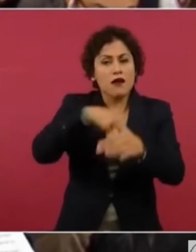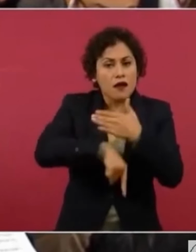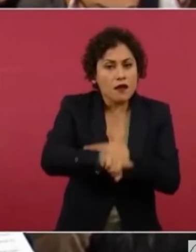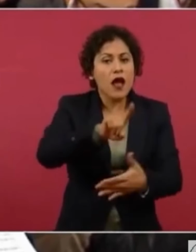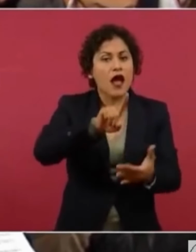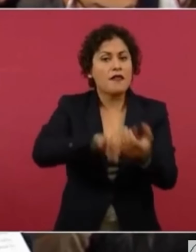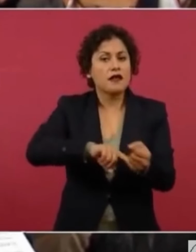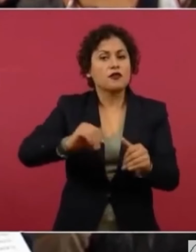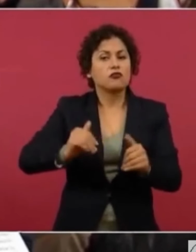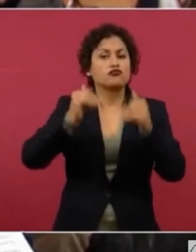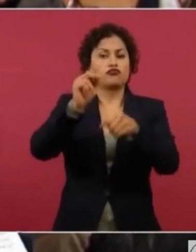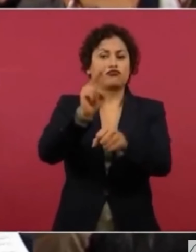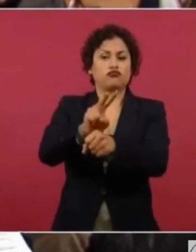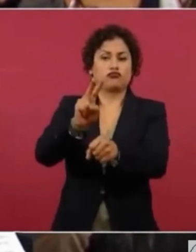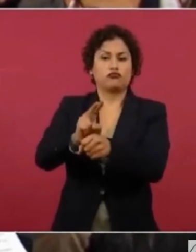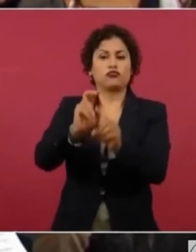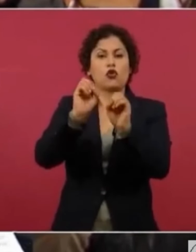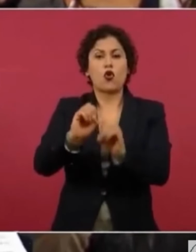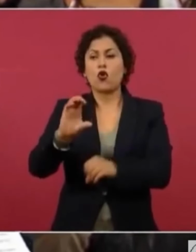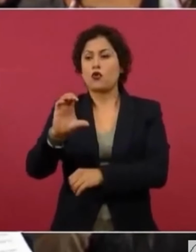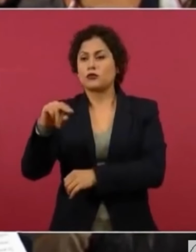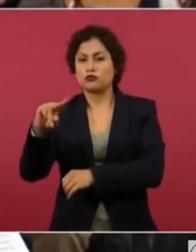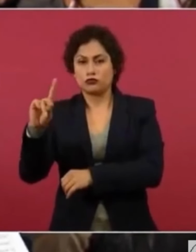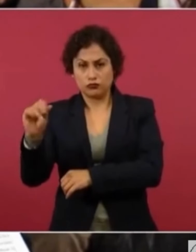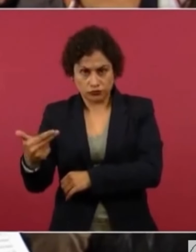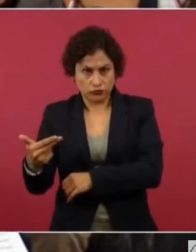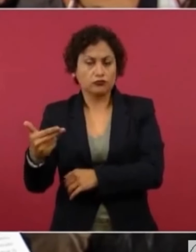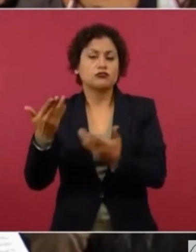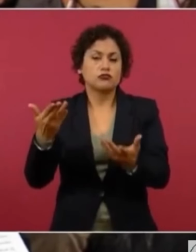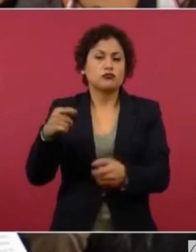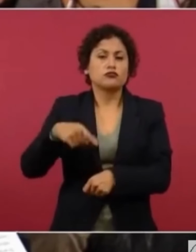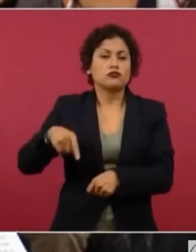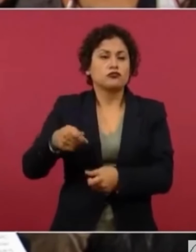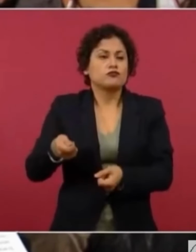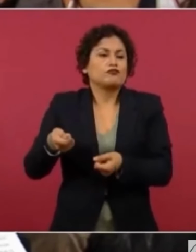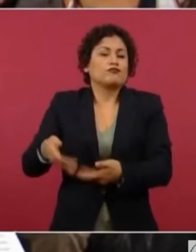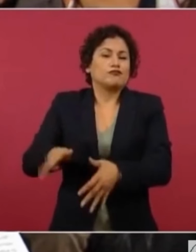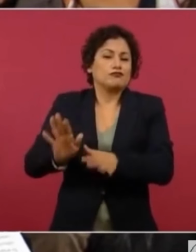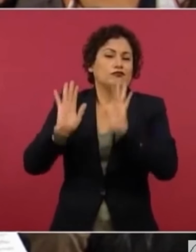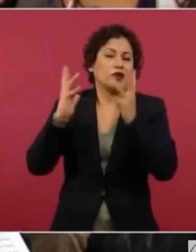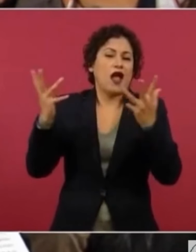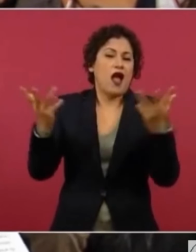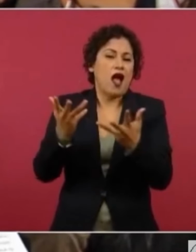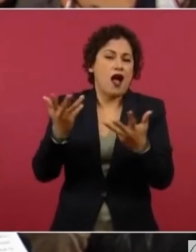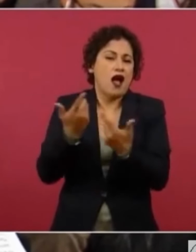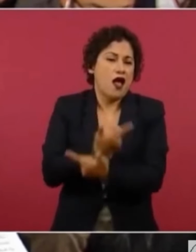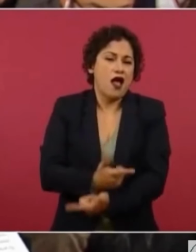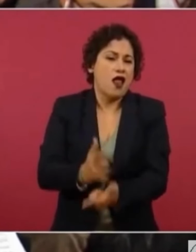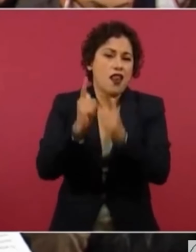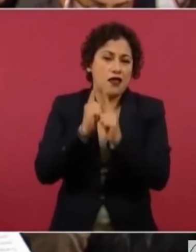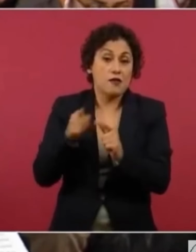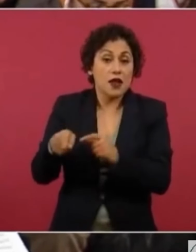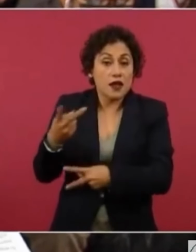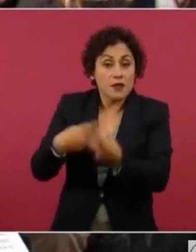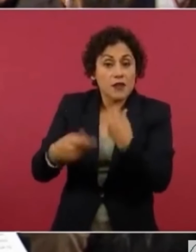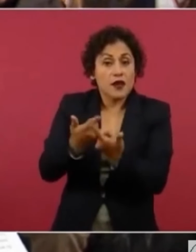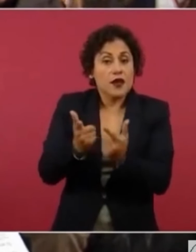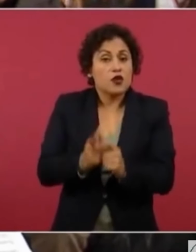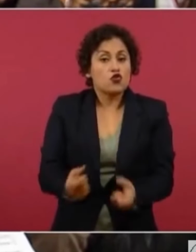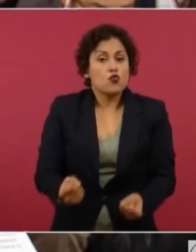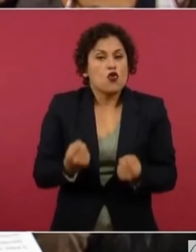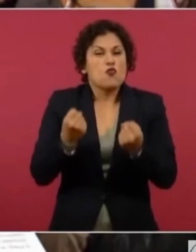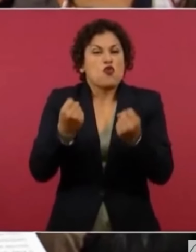control o ante las comisiones de derechos humanos, y entonces les dejan hacer y deshacer a su antojo, creando así grupos de poder alternos dentro